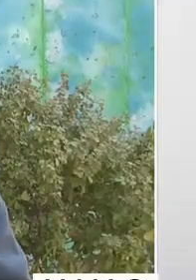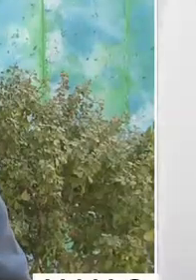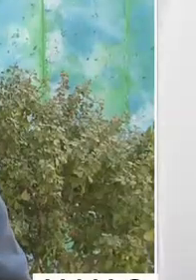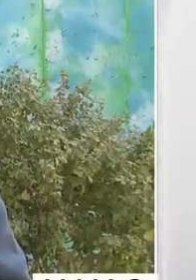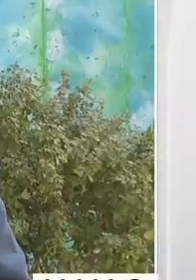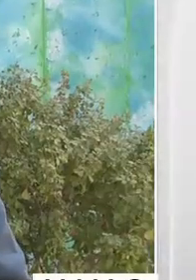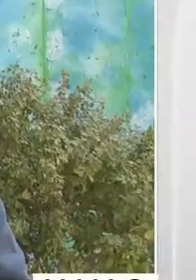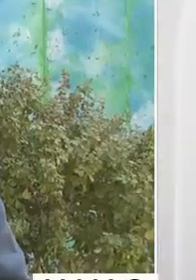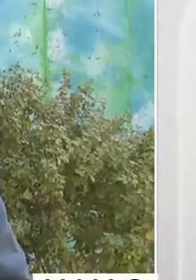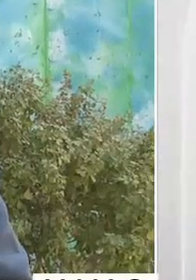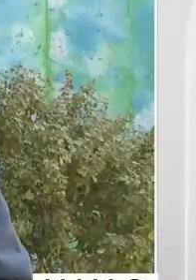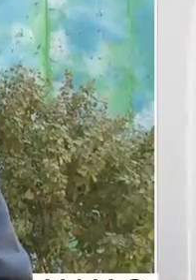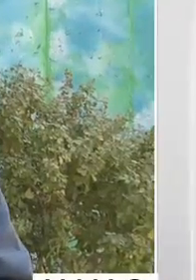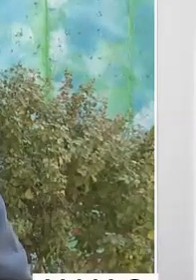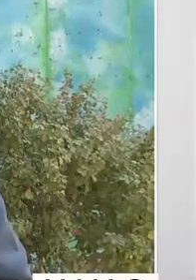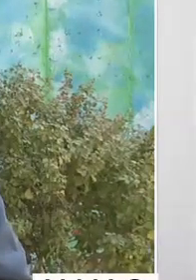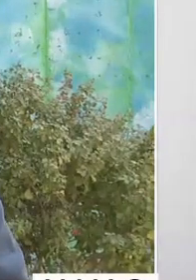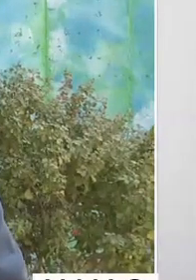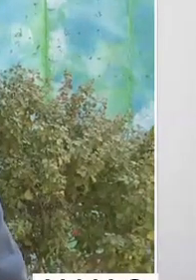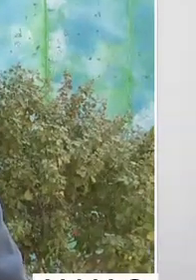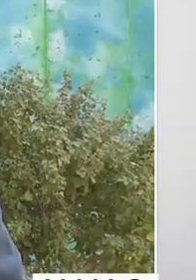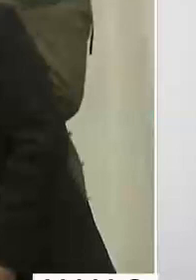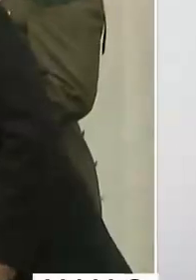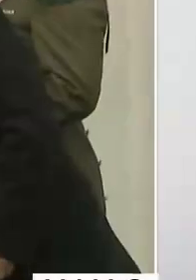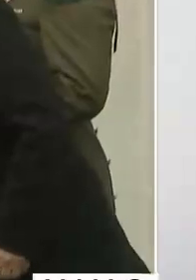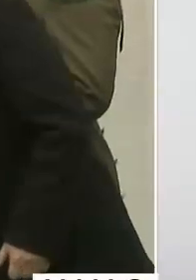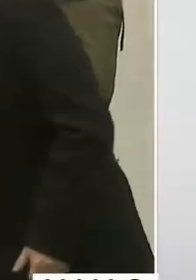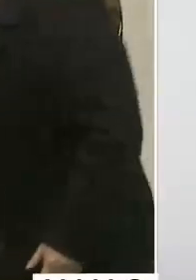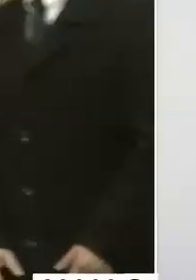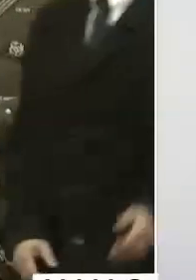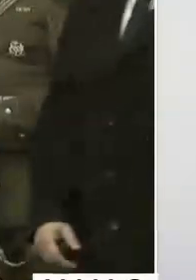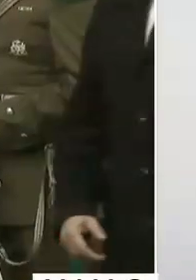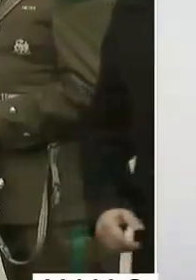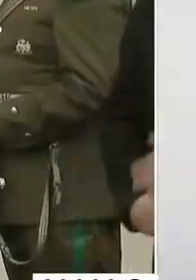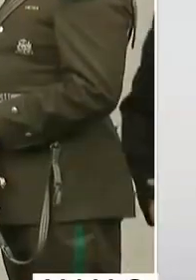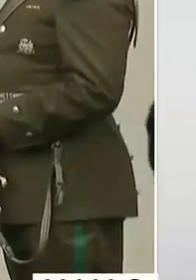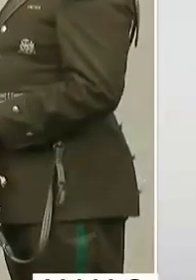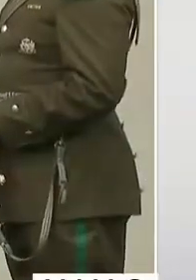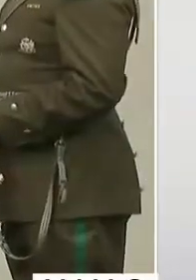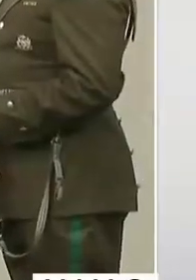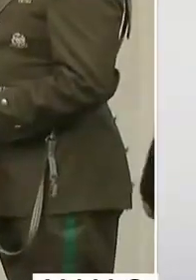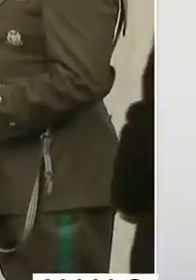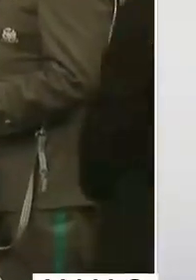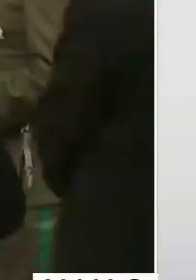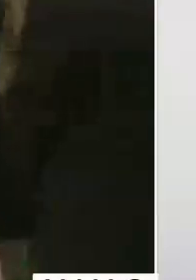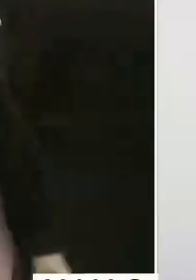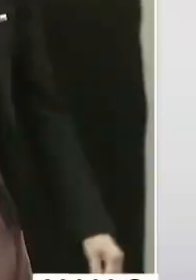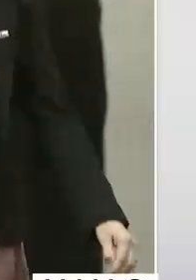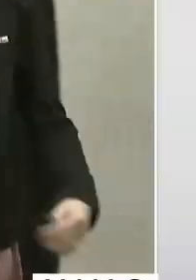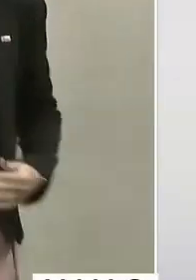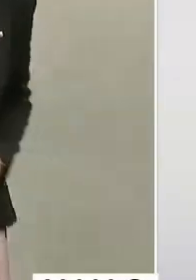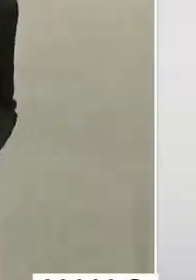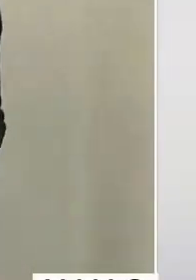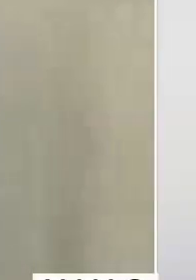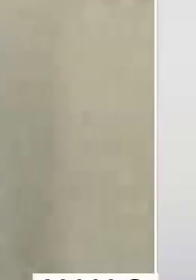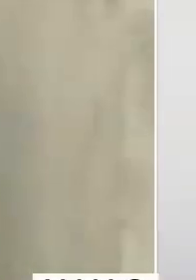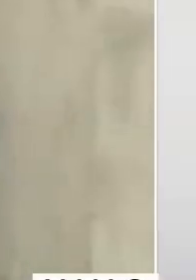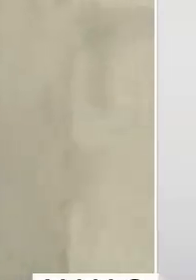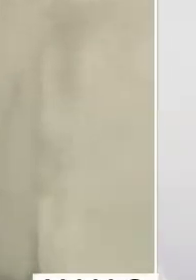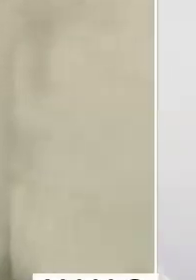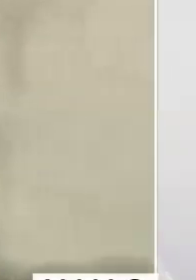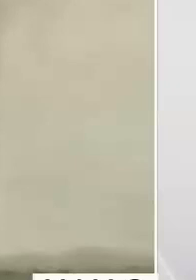Contralor General de la República y también a la propia Cancillería, y lo voy a hacer de manera particular, pero espero que la Cancillería también lo haga,